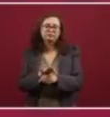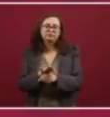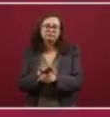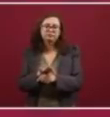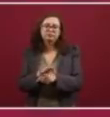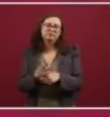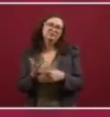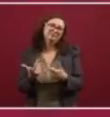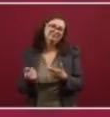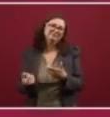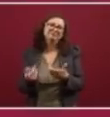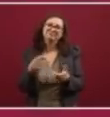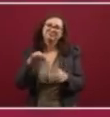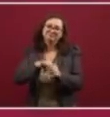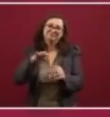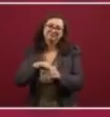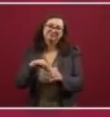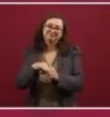simpatías